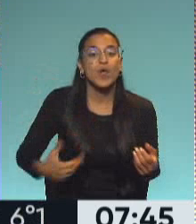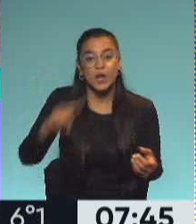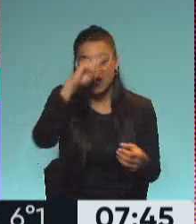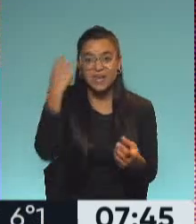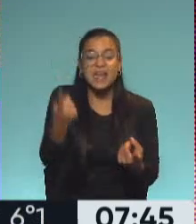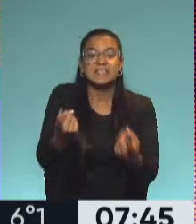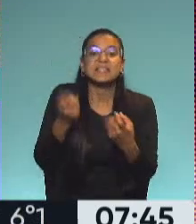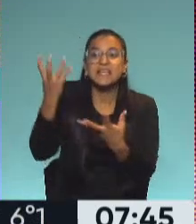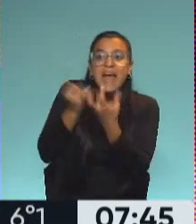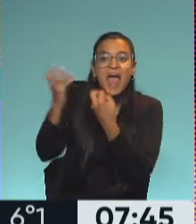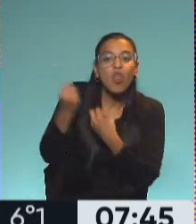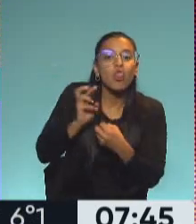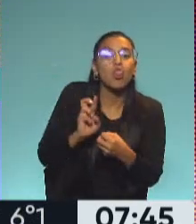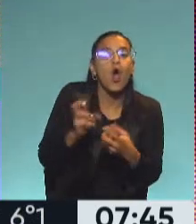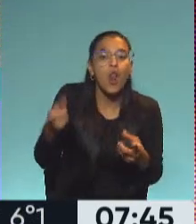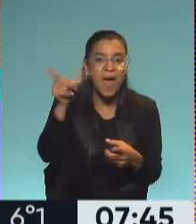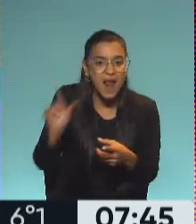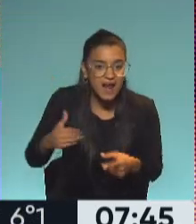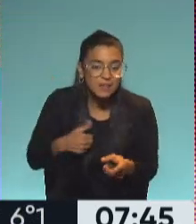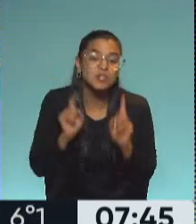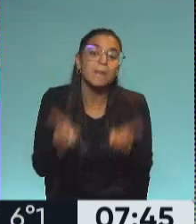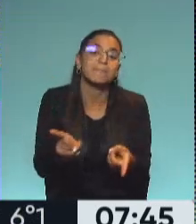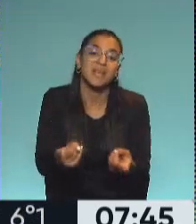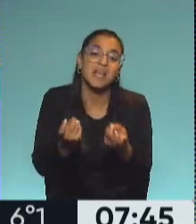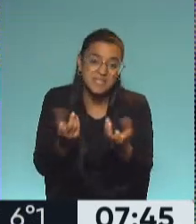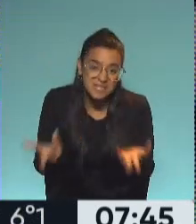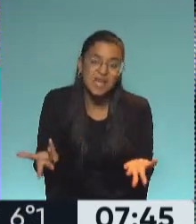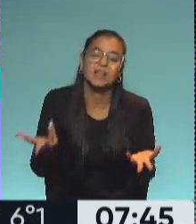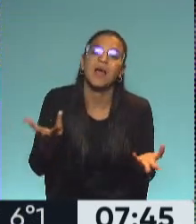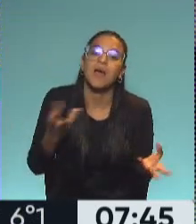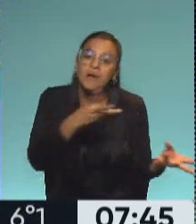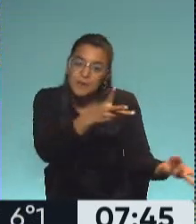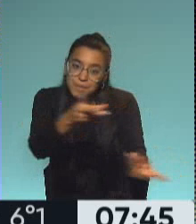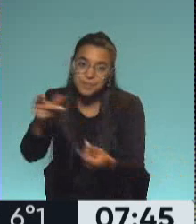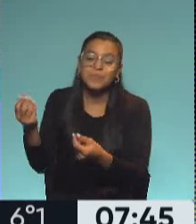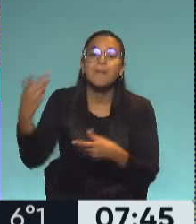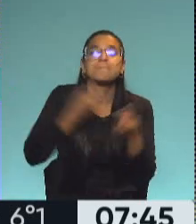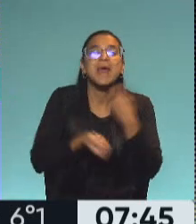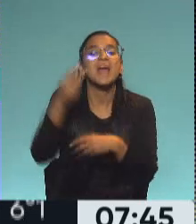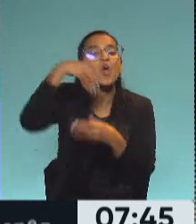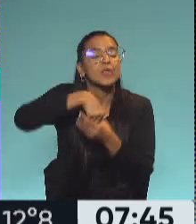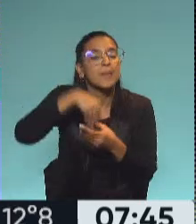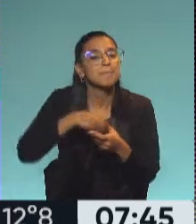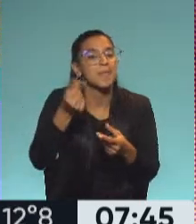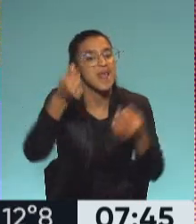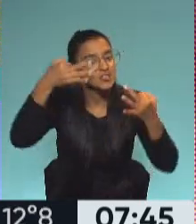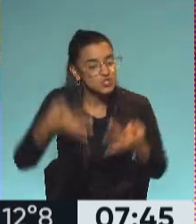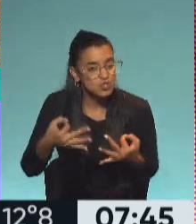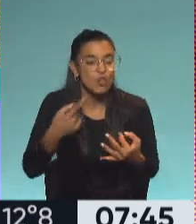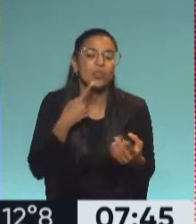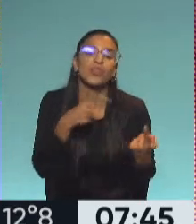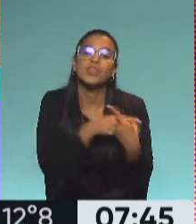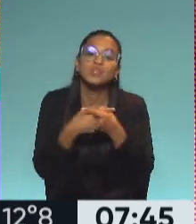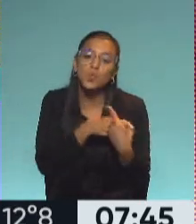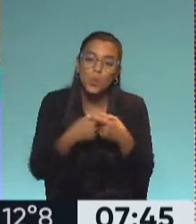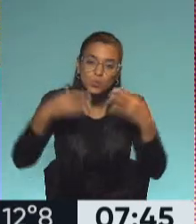que ingresen dólares a la República Argentina. Ahora, también necesita el abastecimiento en el mercado interno a precios razonables. La discusión